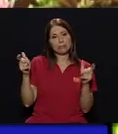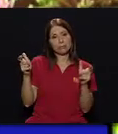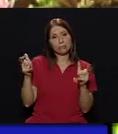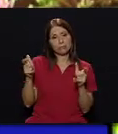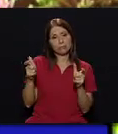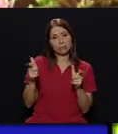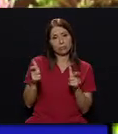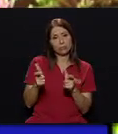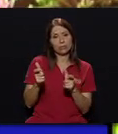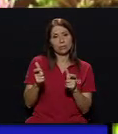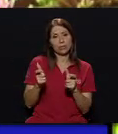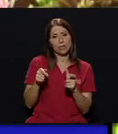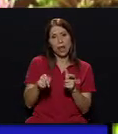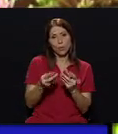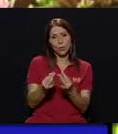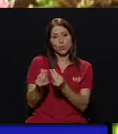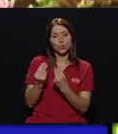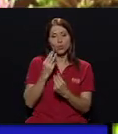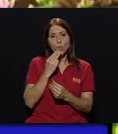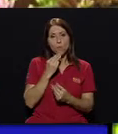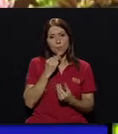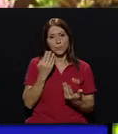disminución en la producción.